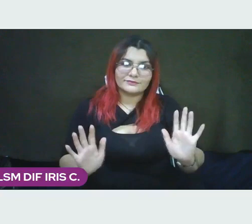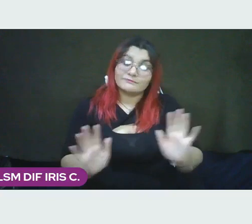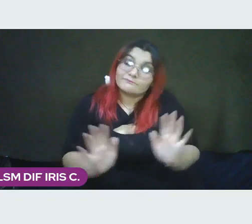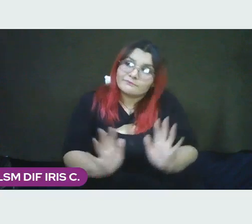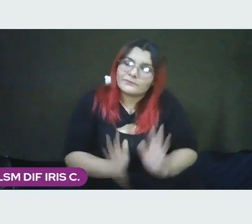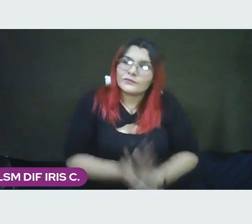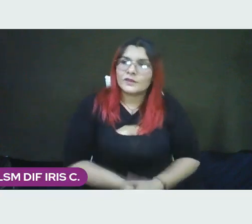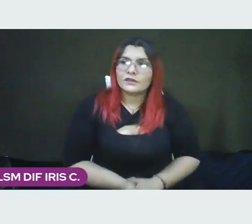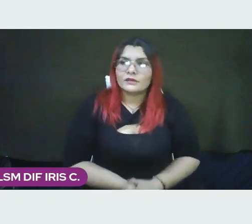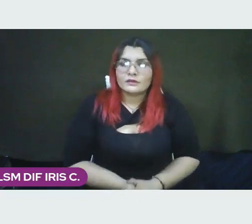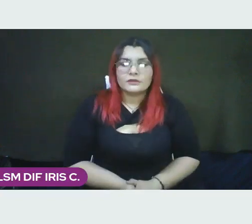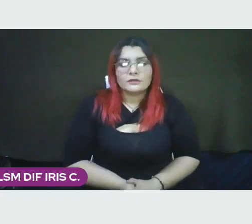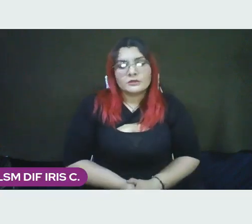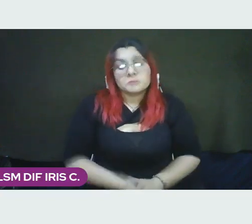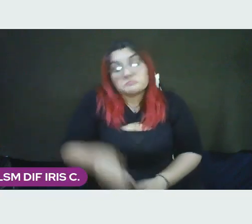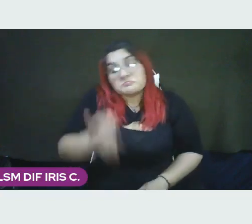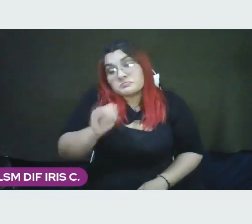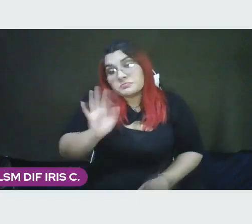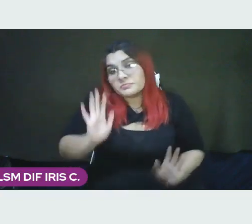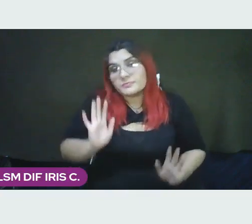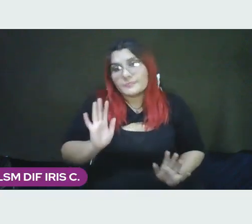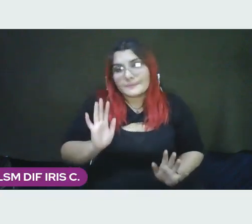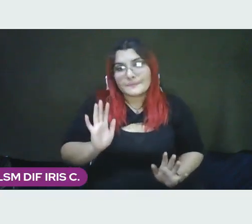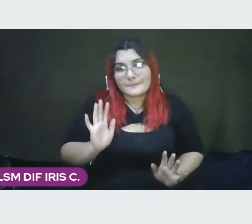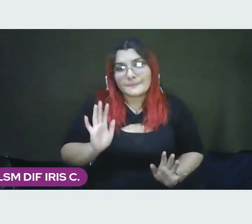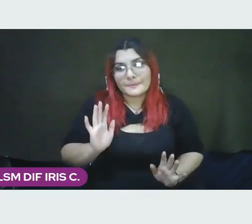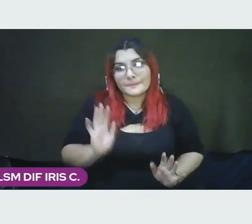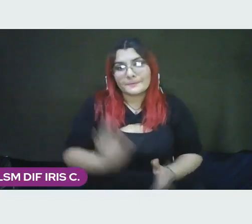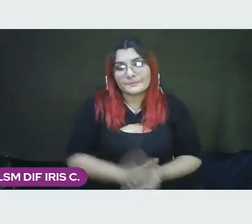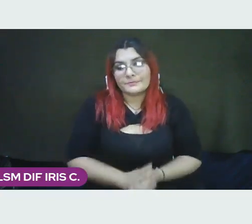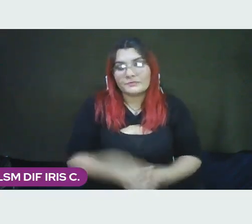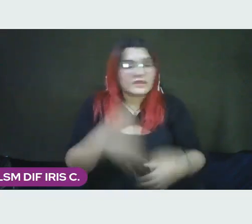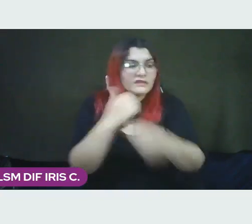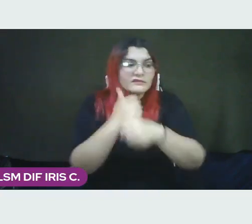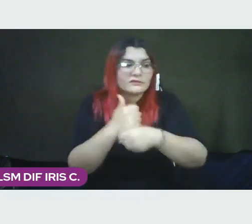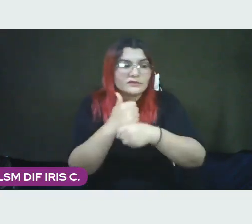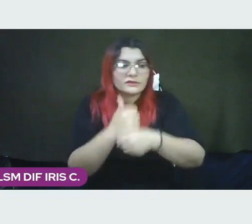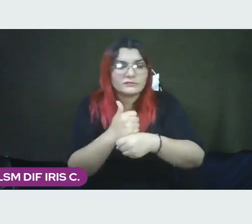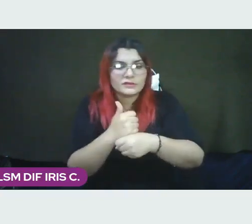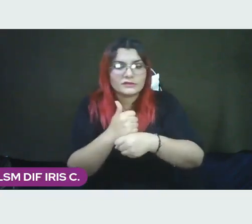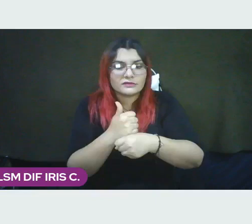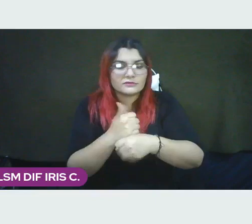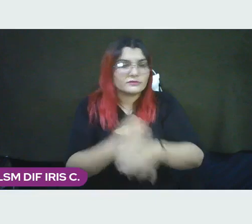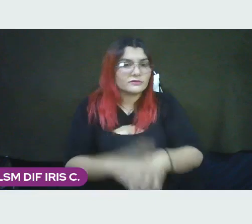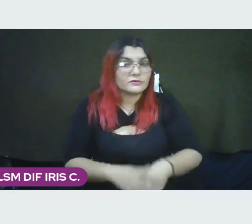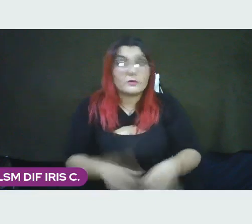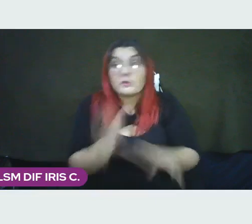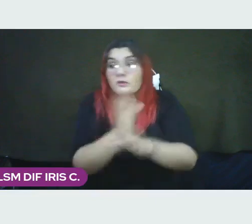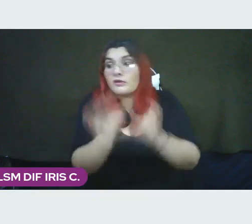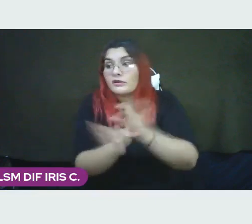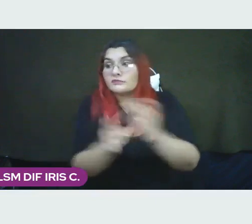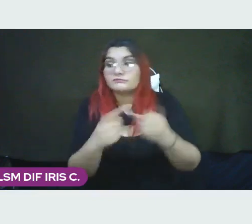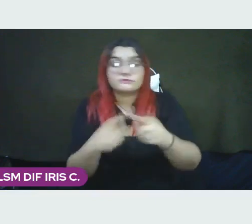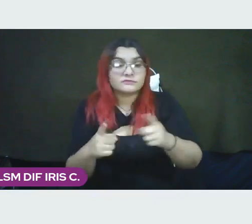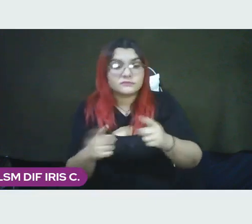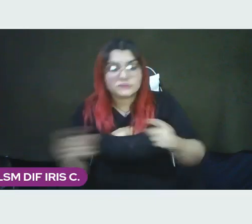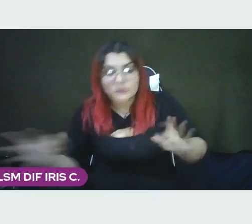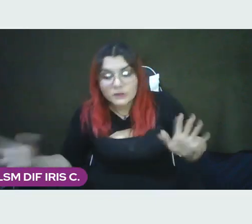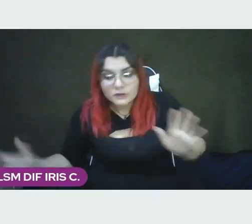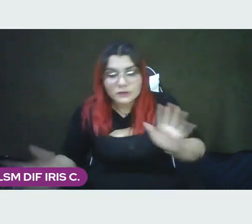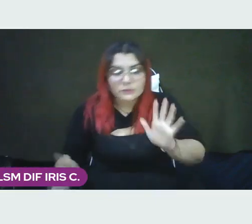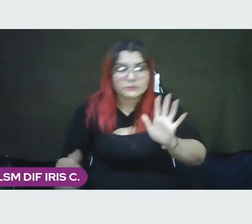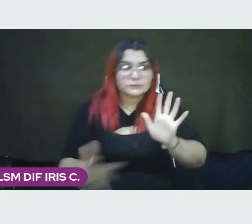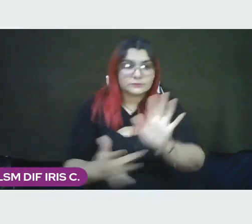Cuando uno se lastima, el dolor aparece, no puede desaparecer, ¿no? El sufrimiento